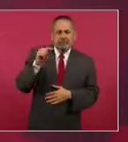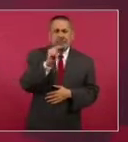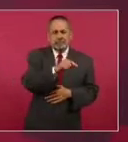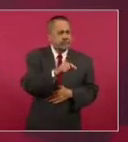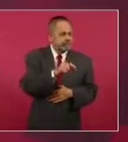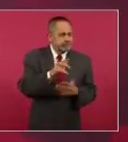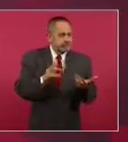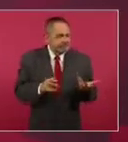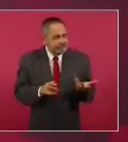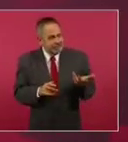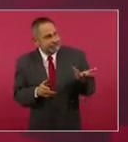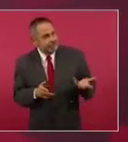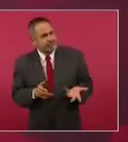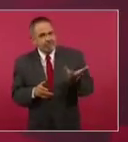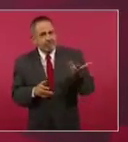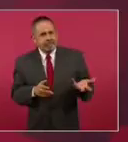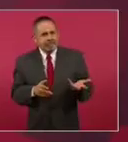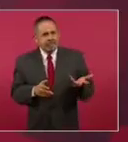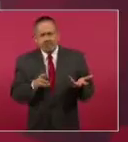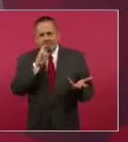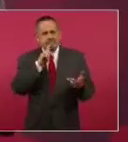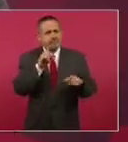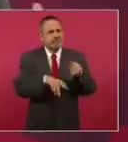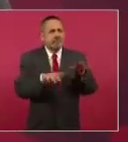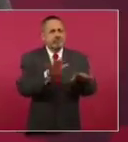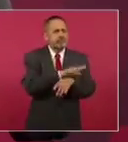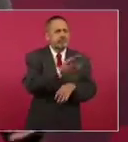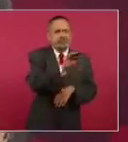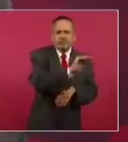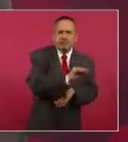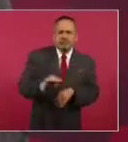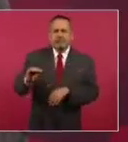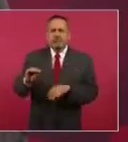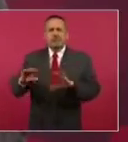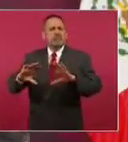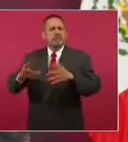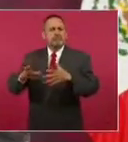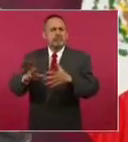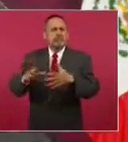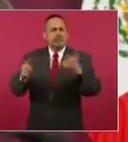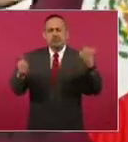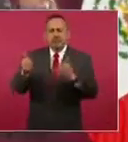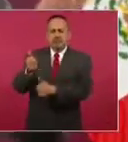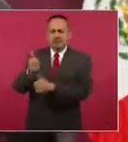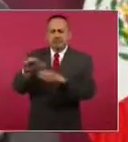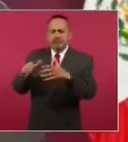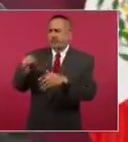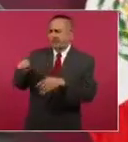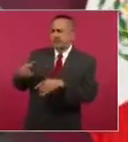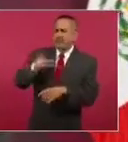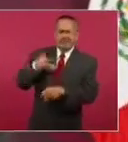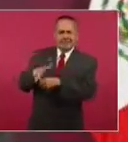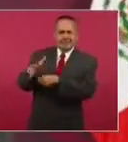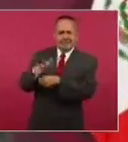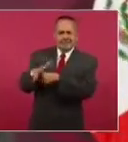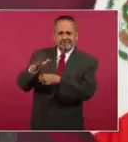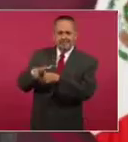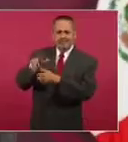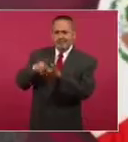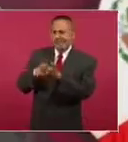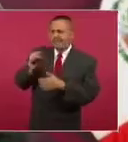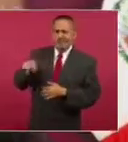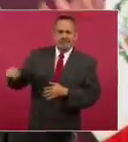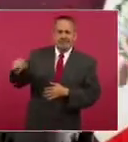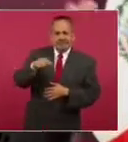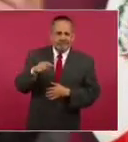la pueda realizar una institución ya creada